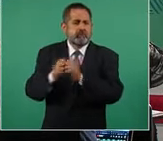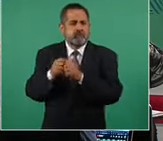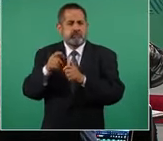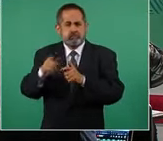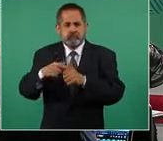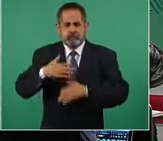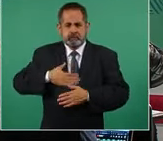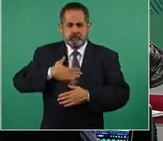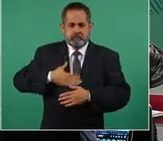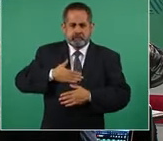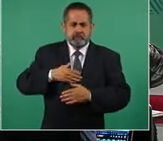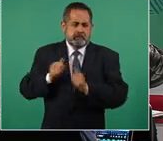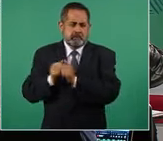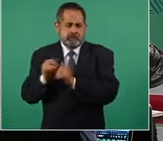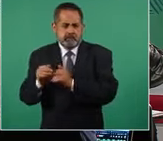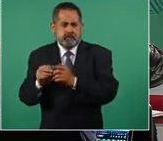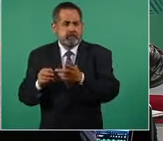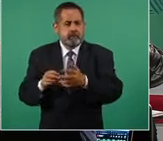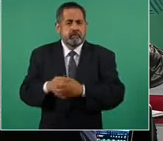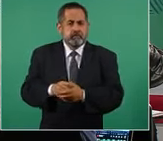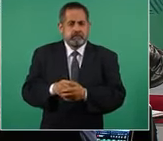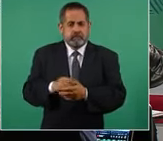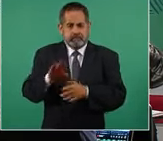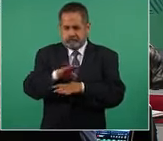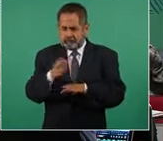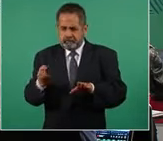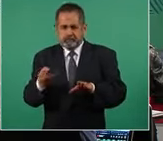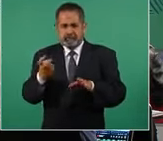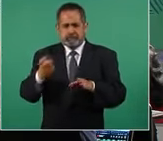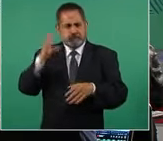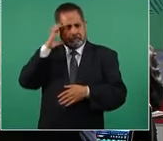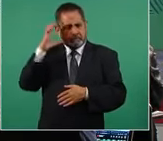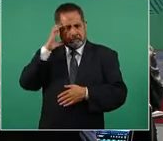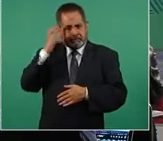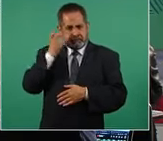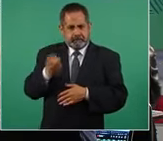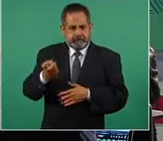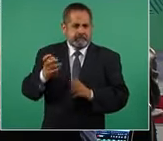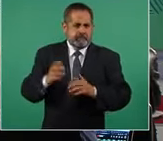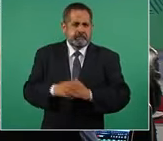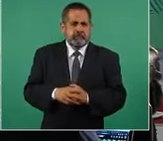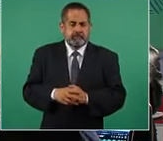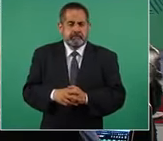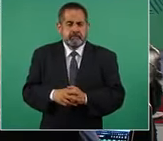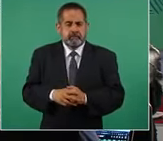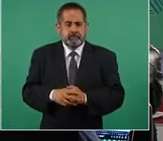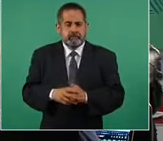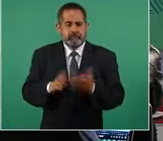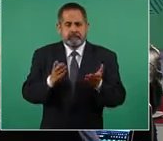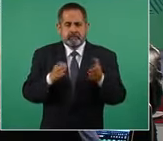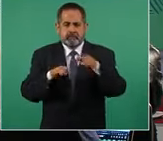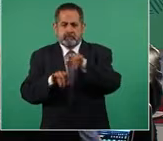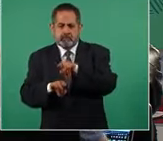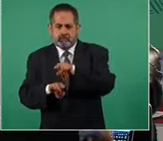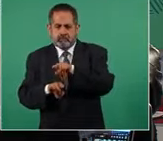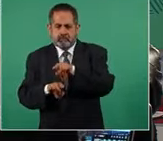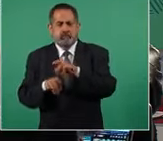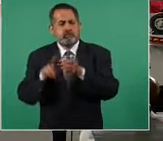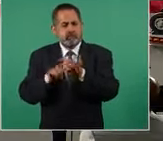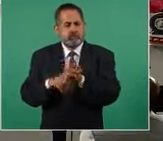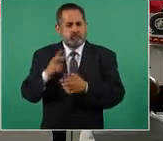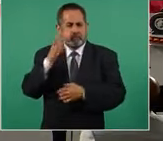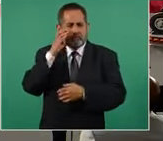de baños. Esto es donde se convierten las camas. Aquí ya están convirtiéndose, ya se ve cómo